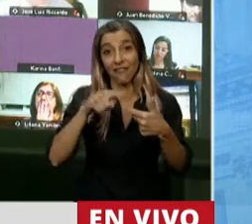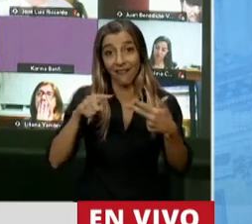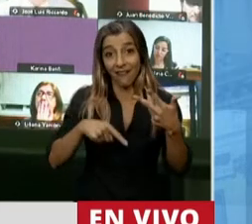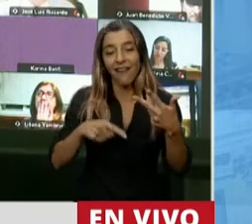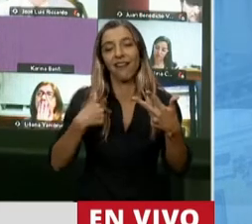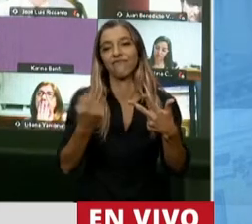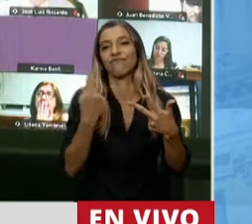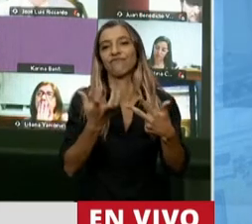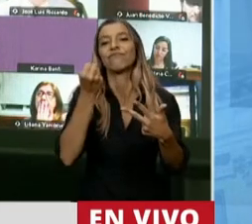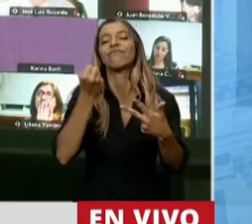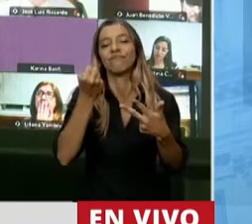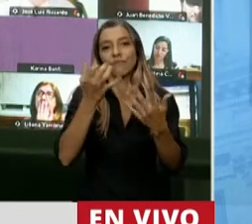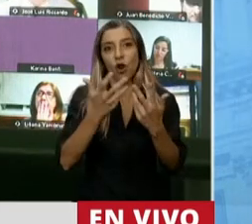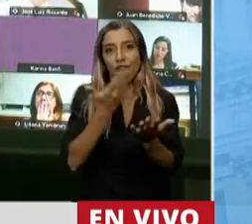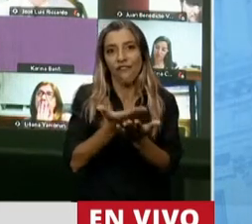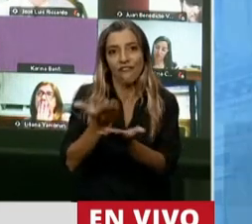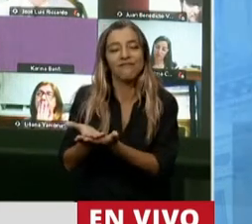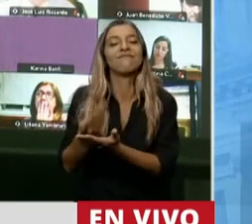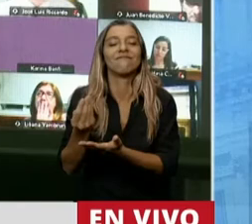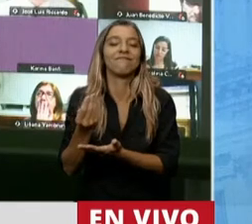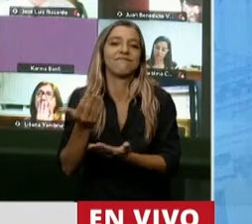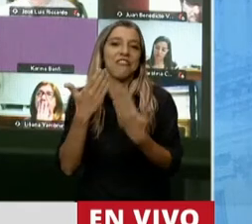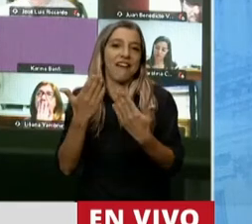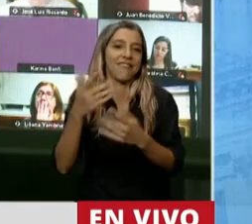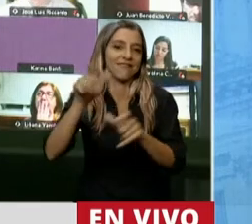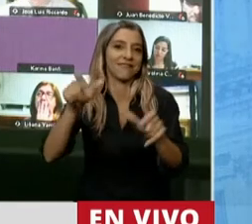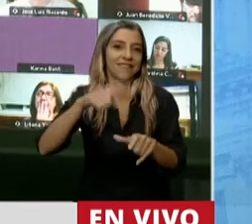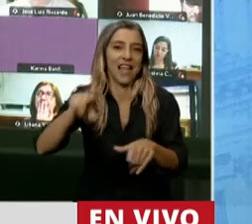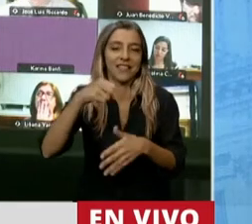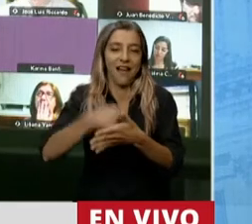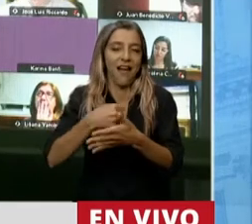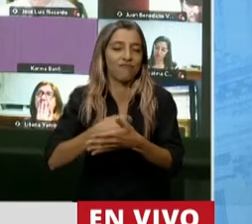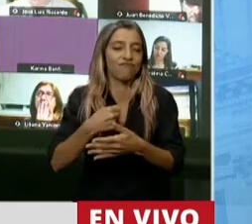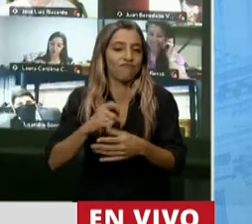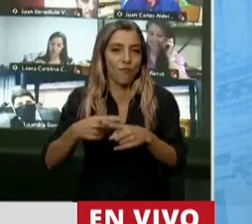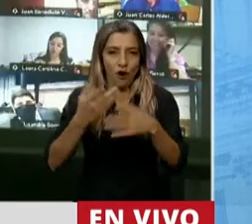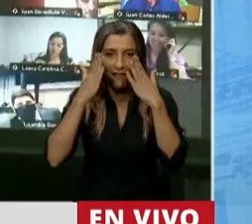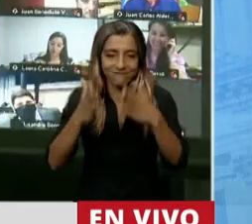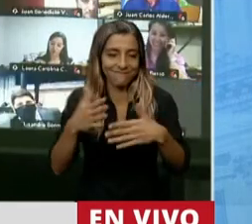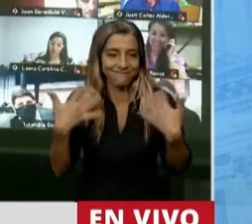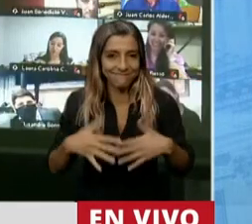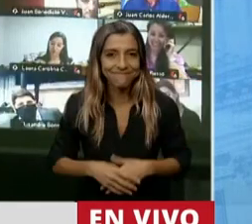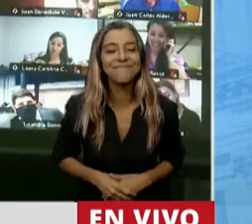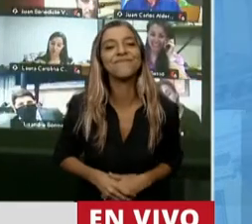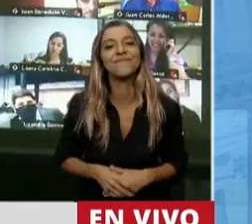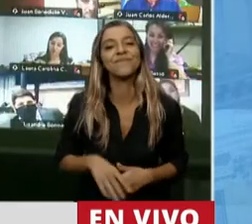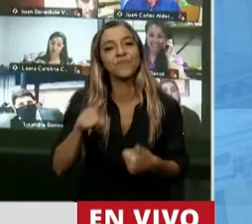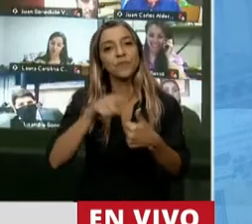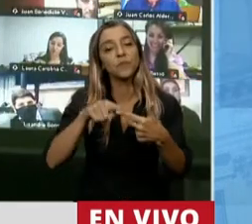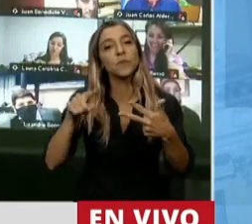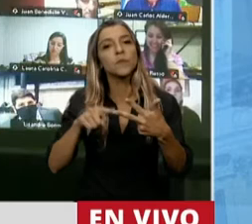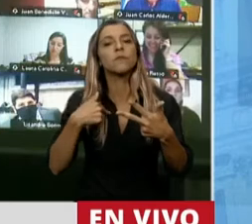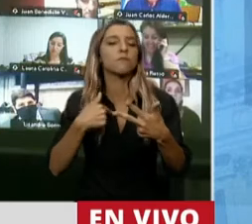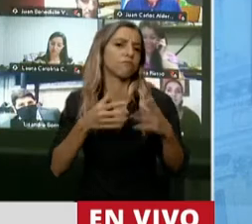gracias a justamente la militancia, la vehemente militancia. Y son tres leyes absolutamente relacionadas,